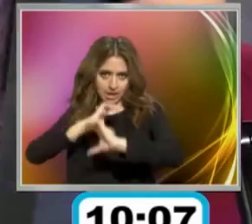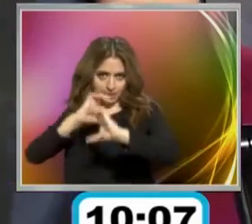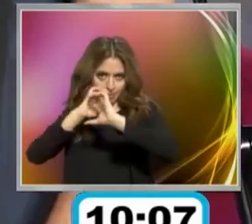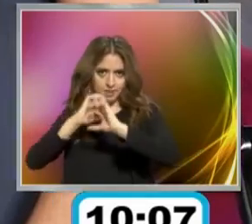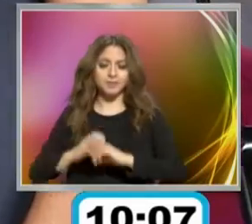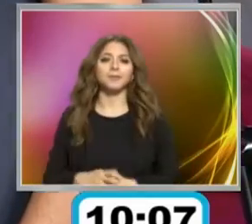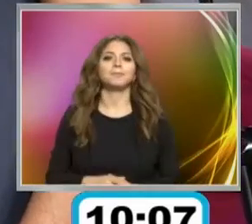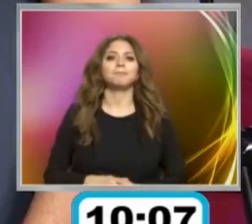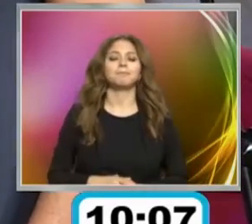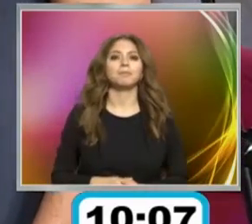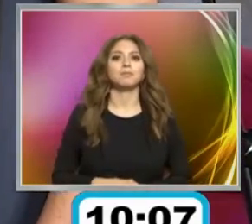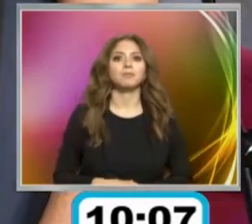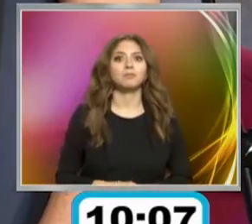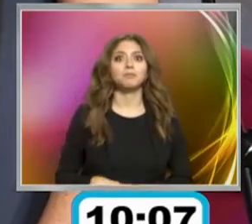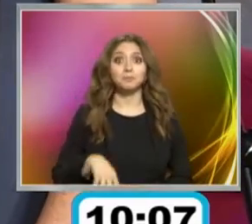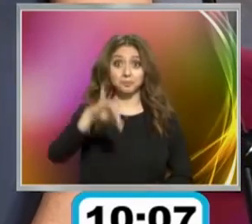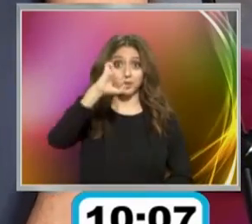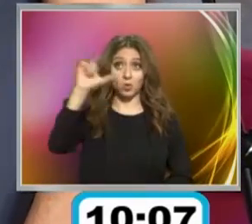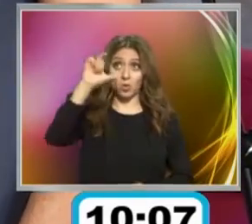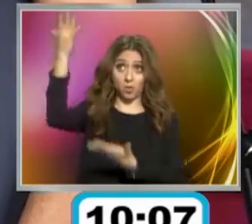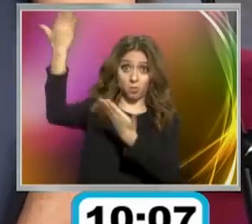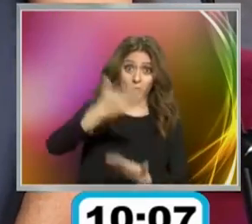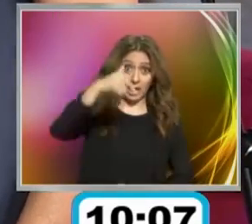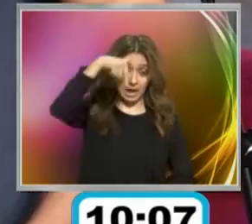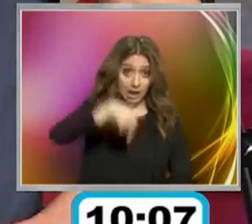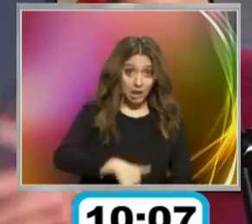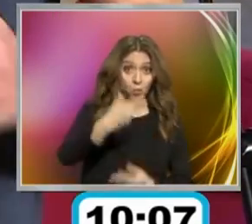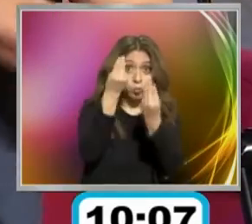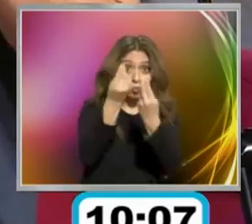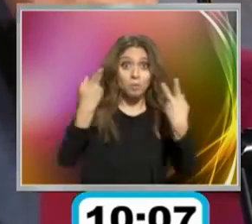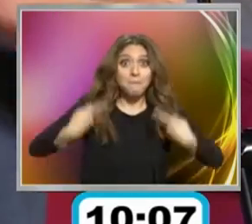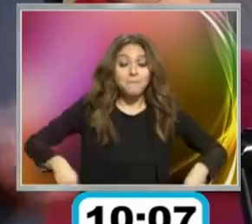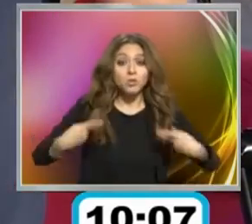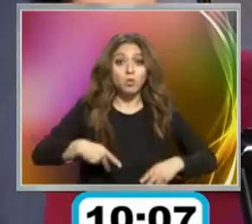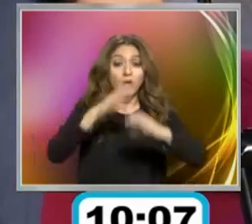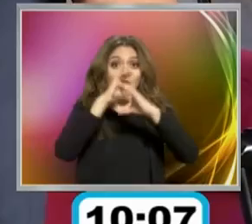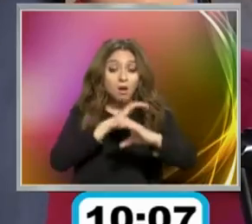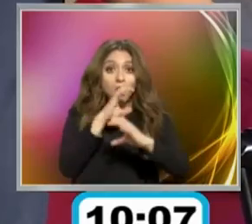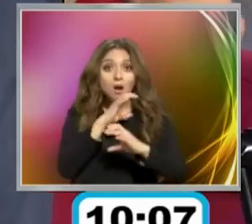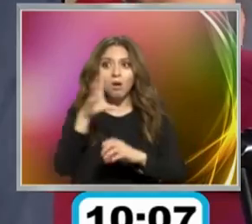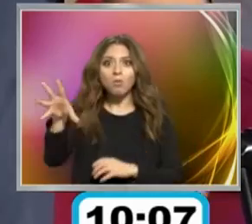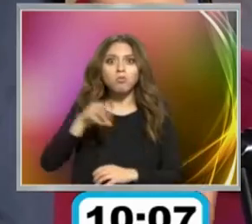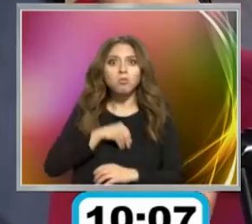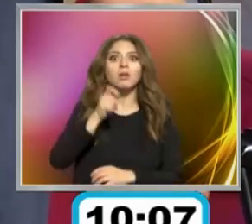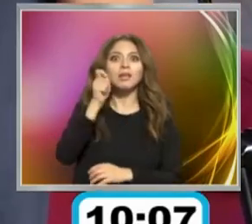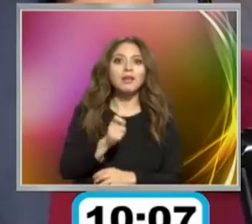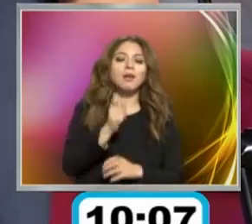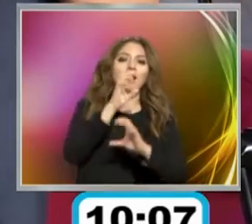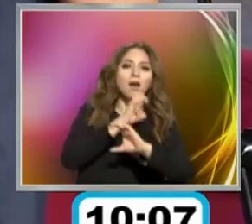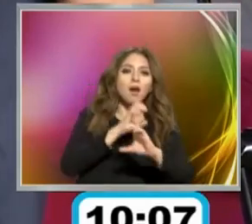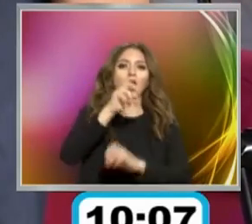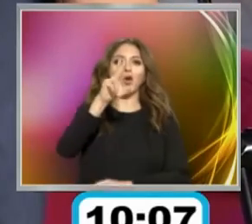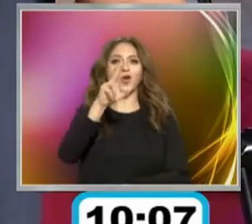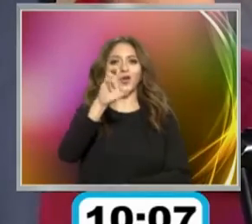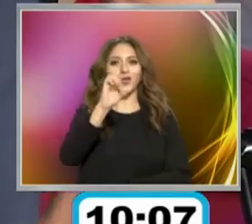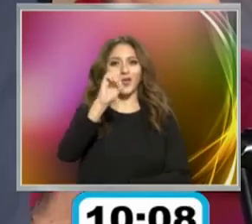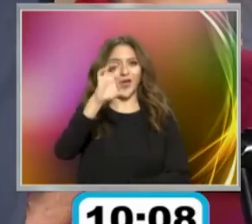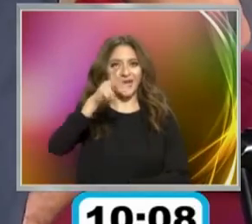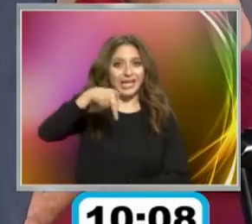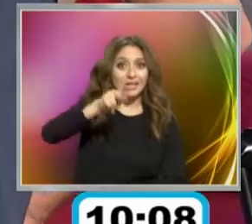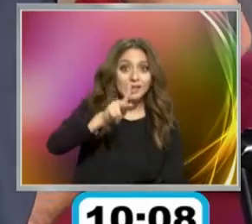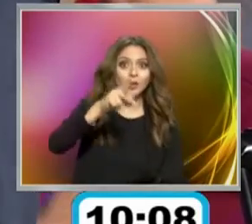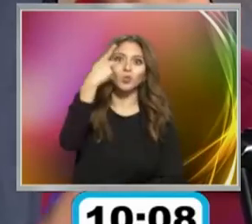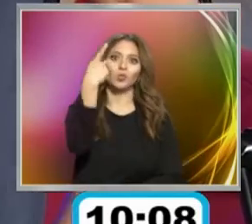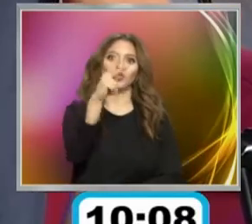hemos encontrado aquí pues, un montón de artistas, de bandas que se despertaron en el calor ese del rock en tu idioma, ¿no? De los Sí. 80,